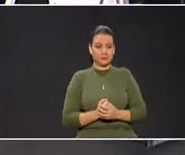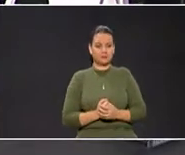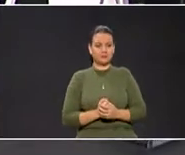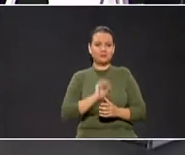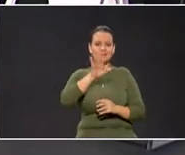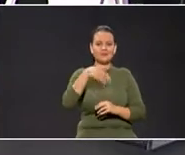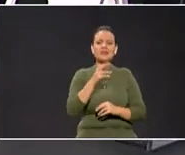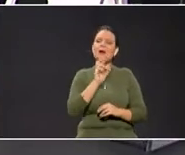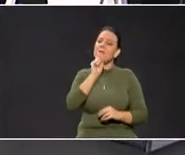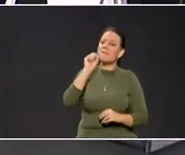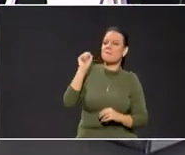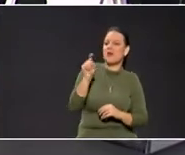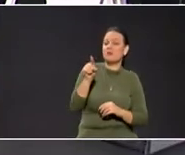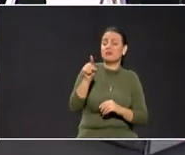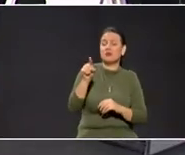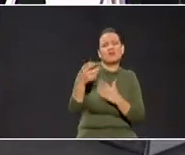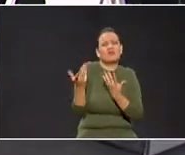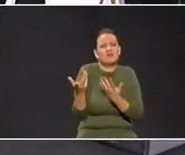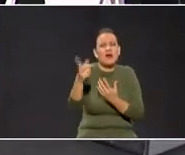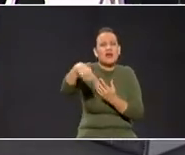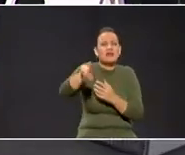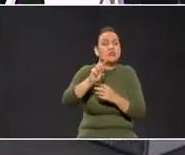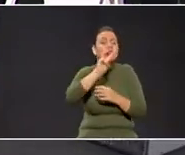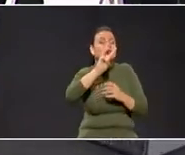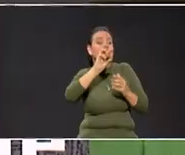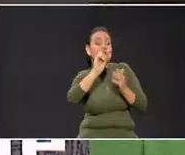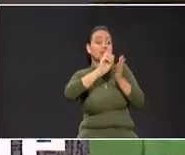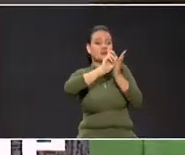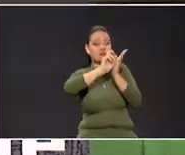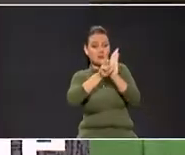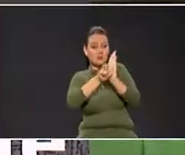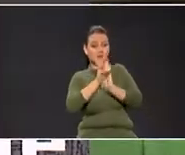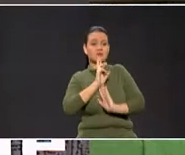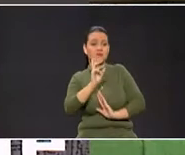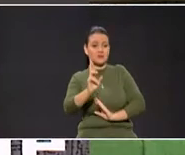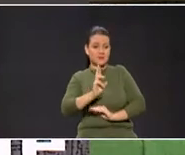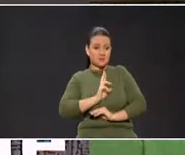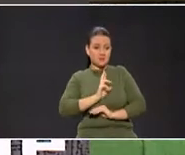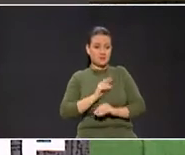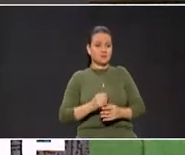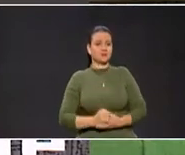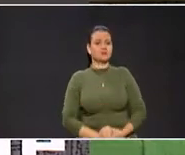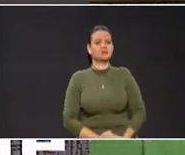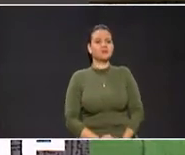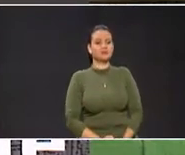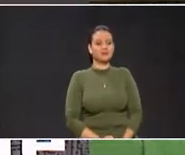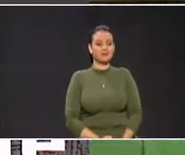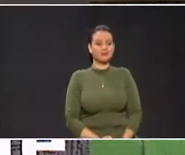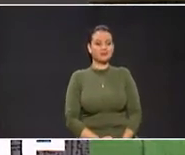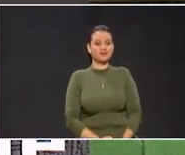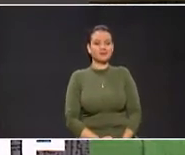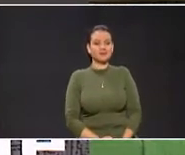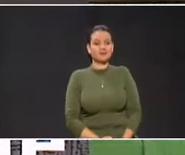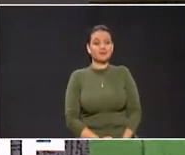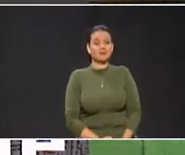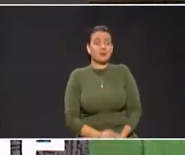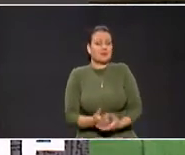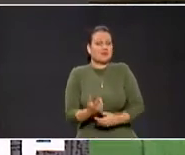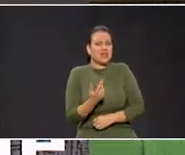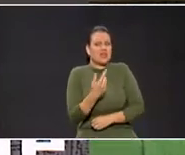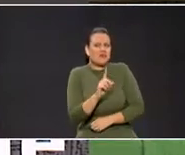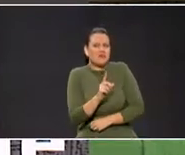pregunta y cada uno tendrá 30 segundos para responder esa contra pregunta nos diferencia del debate anterior